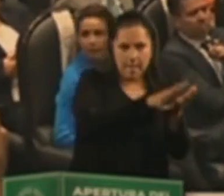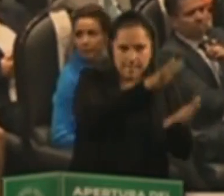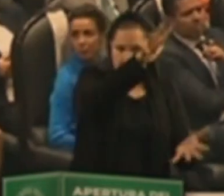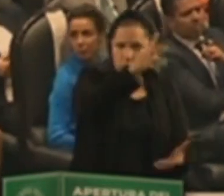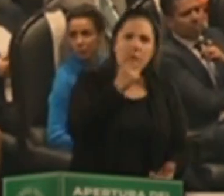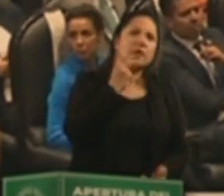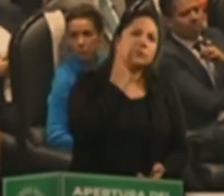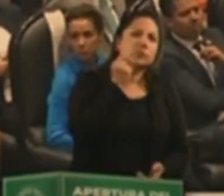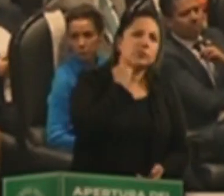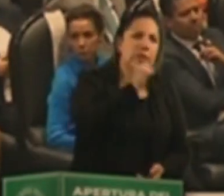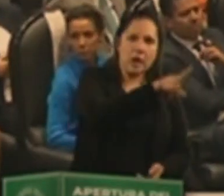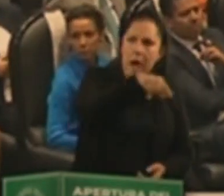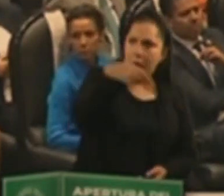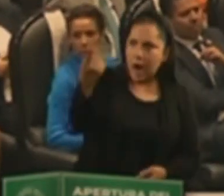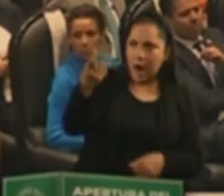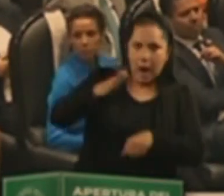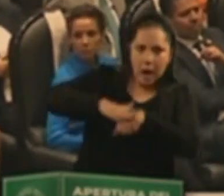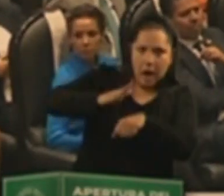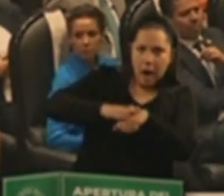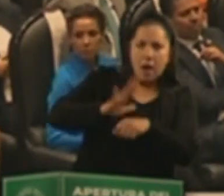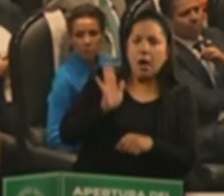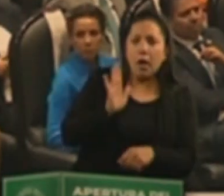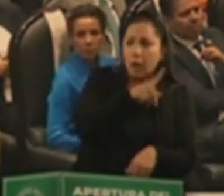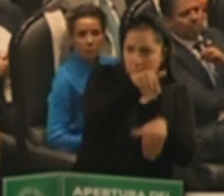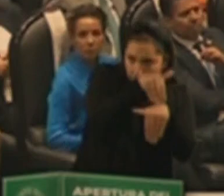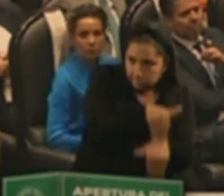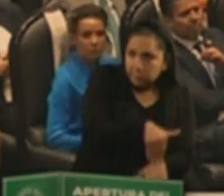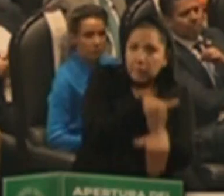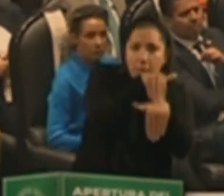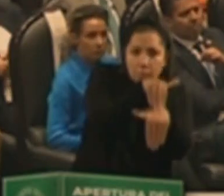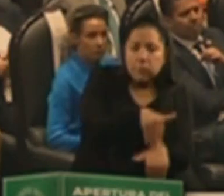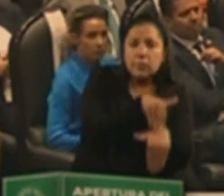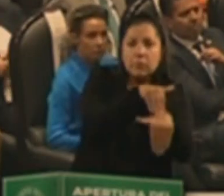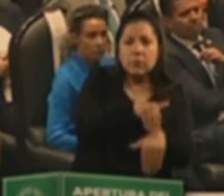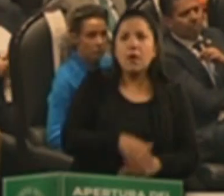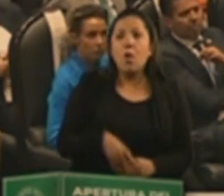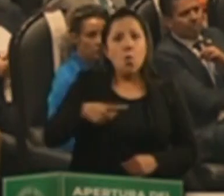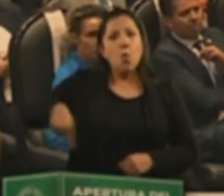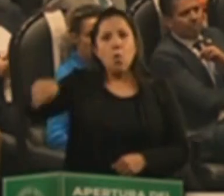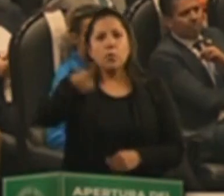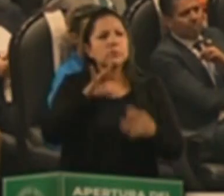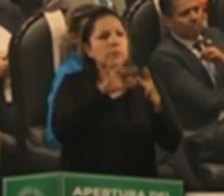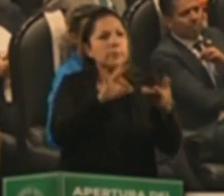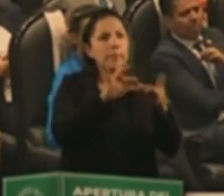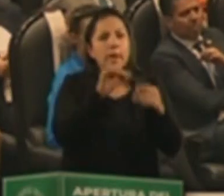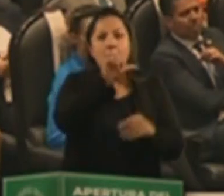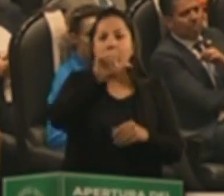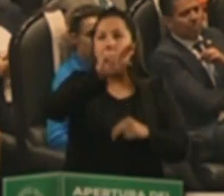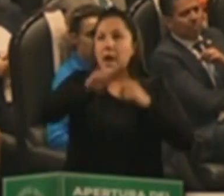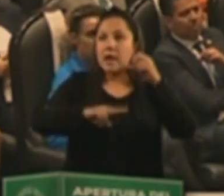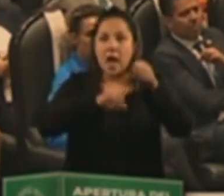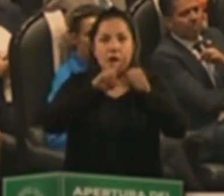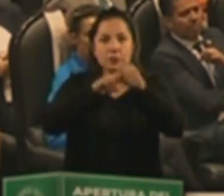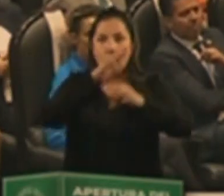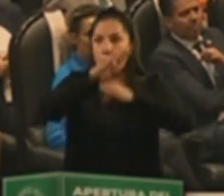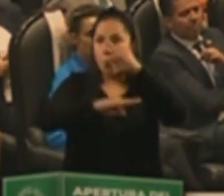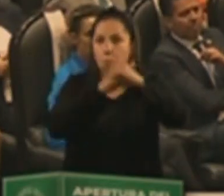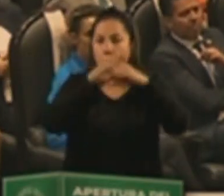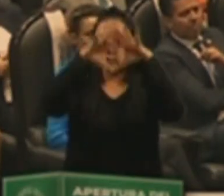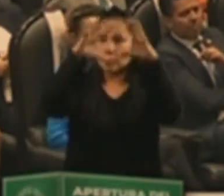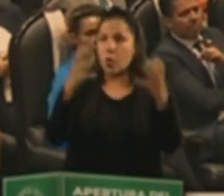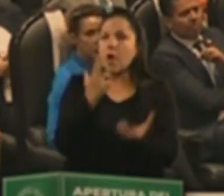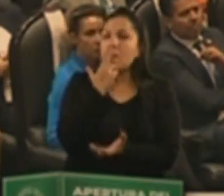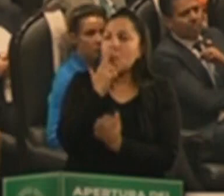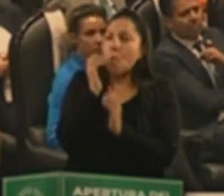Primero, también dijeron que iban a cuidar a la naturaleza, hasta le hicieron una ceremonia. Pero miren,